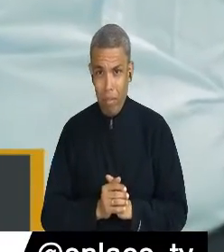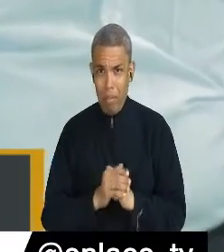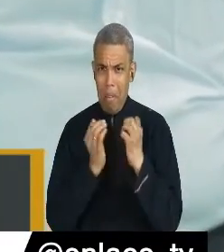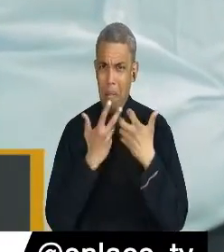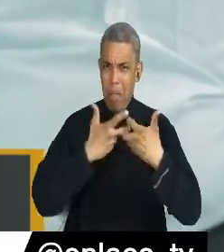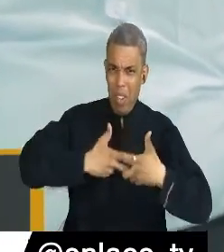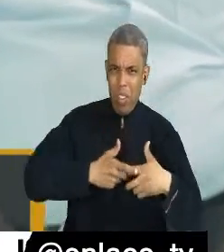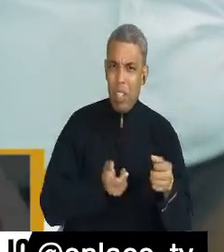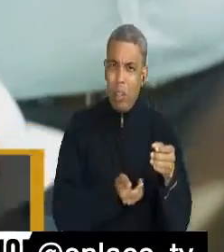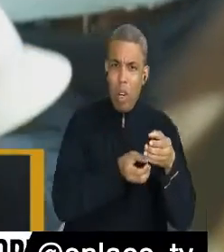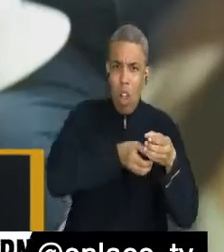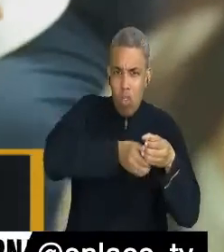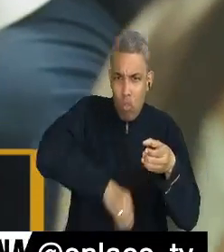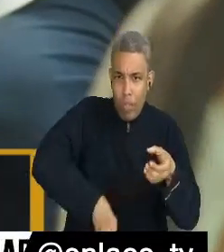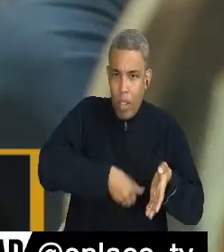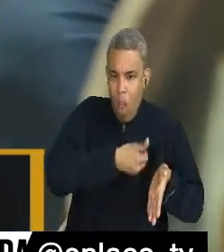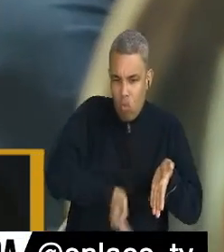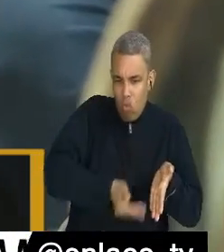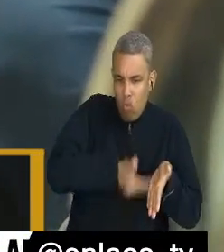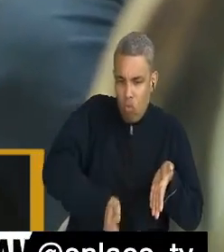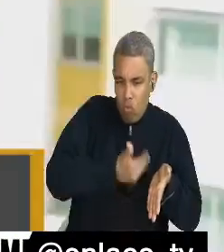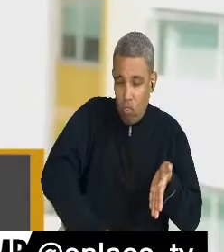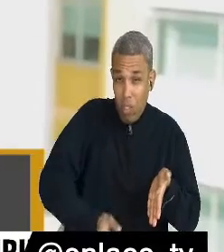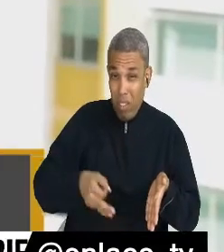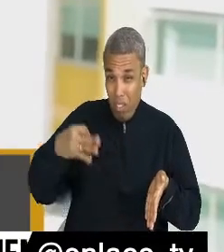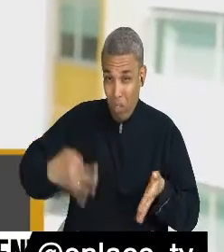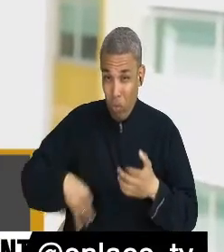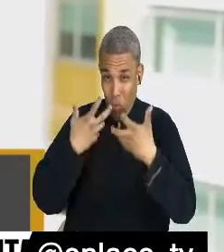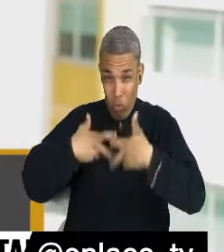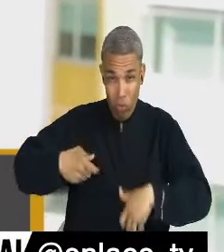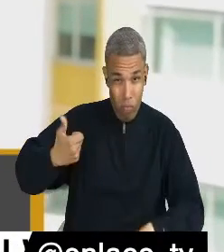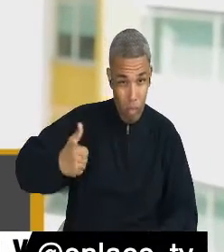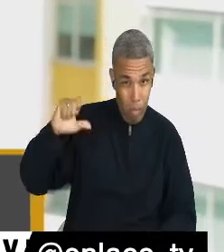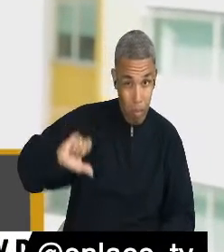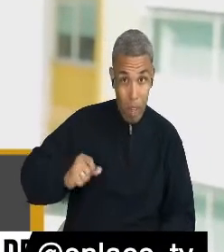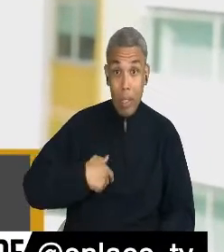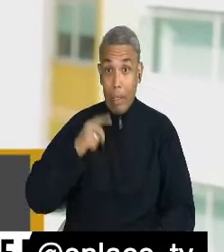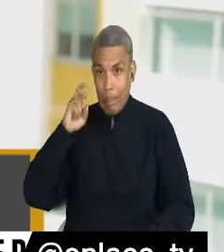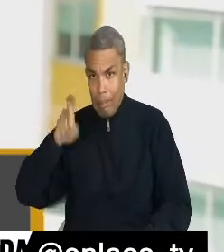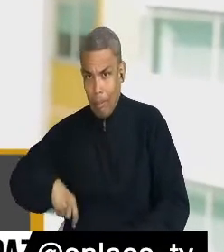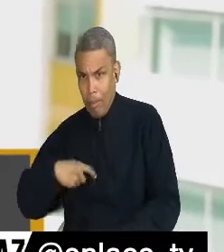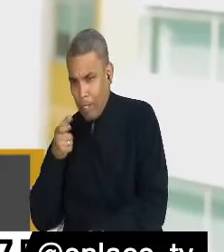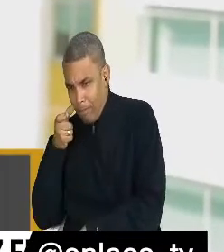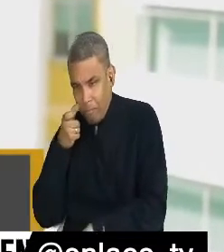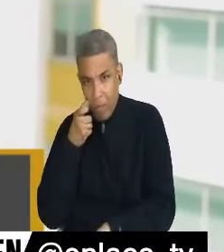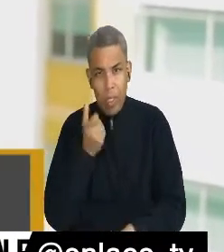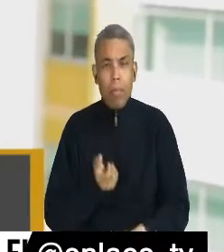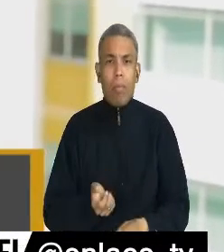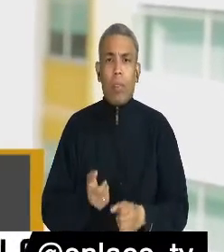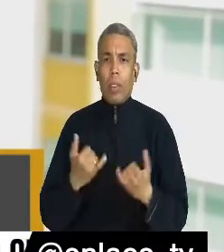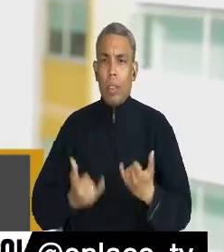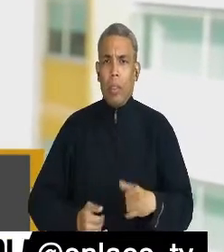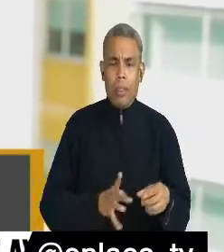aguas residuales en cumplimiento del fallo la acción popular de la ciénega juan esteban realizamos visita 4 mini petar en la cual verificamos el estado de avance